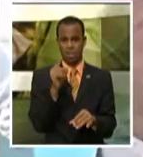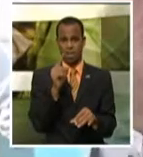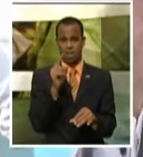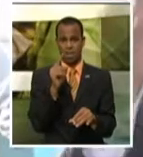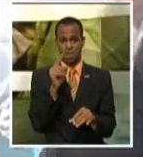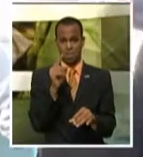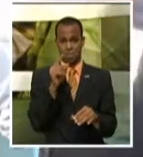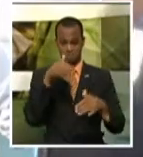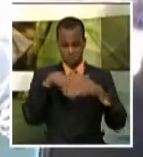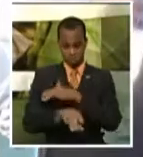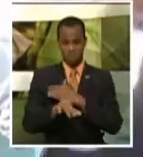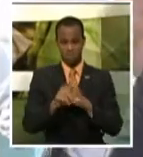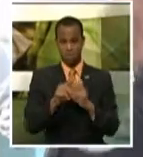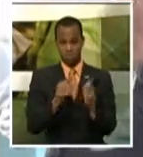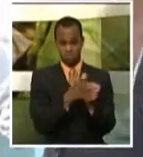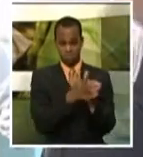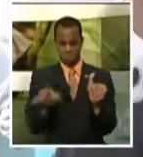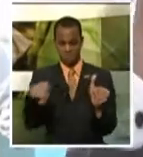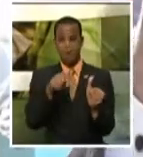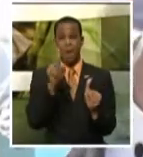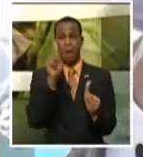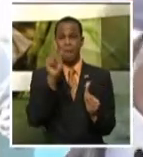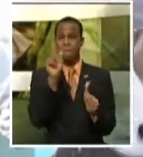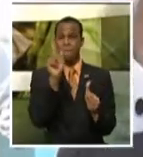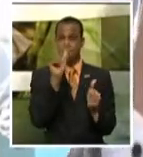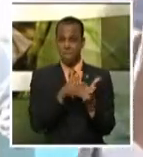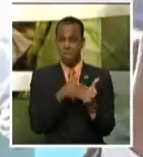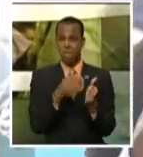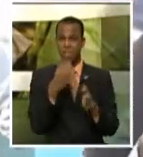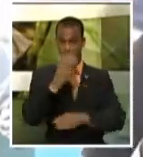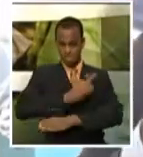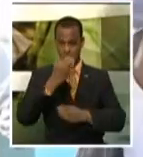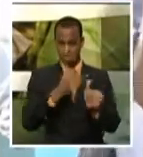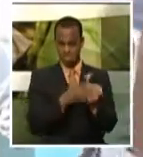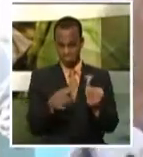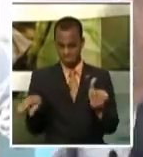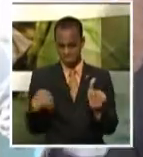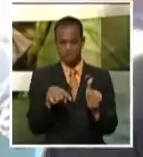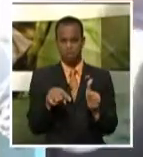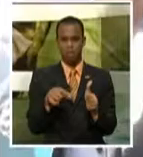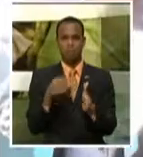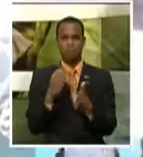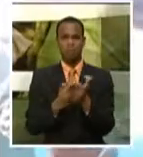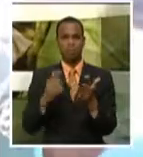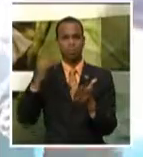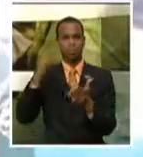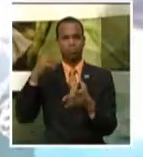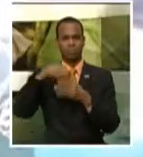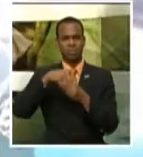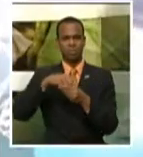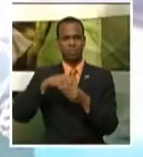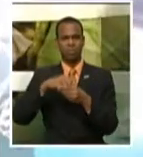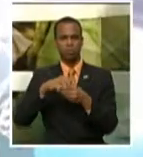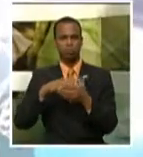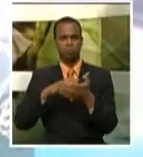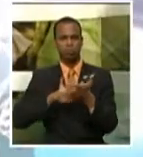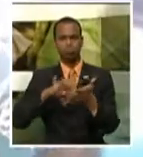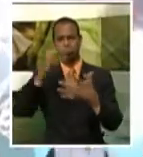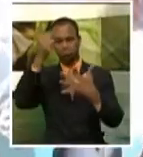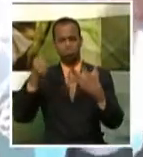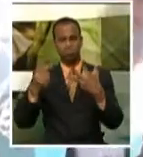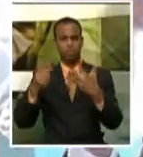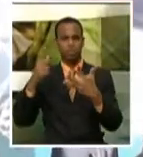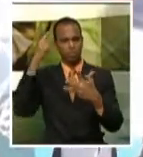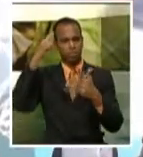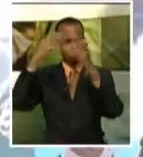nacido las proteínas adecuadas, su cerebro se desarrolla con lagunas que se hacen permanentes. Y entonces